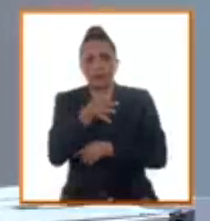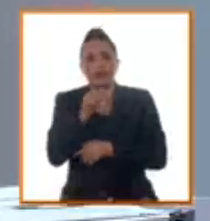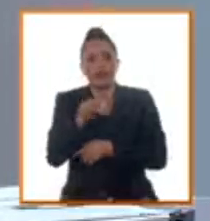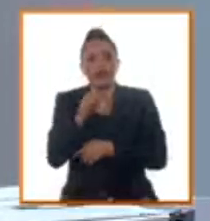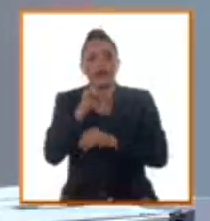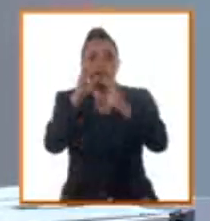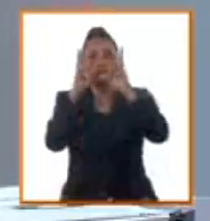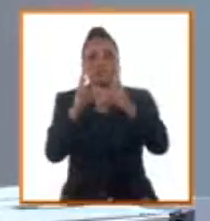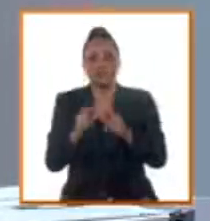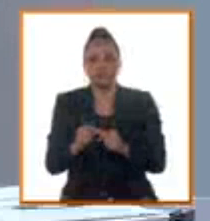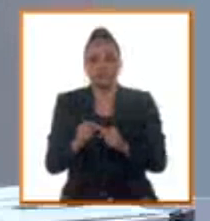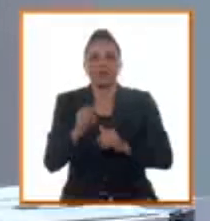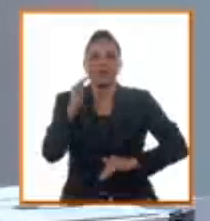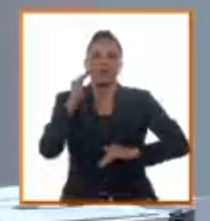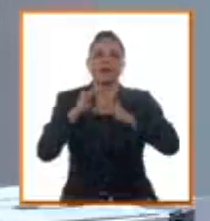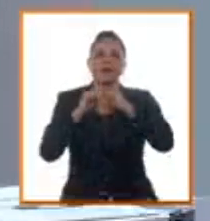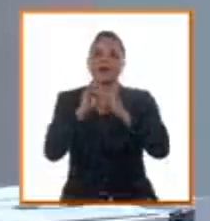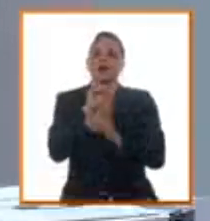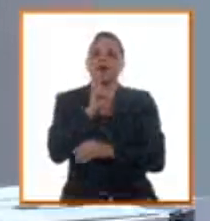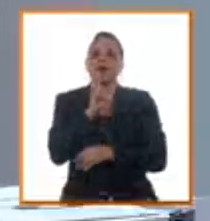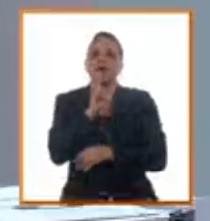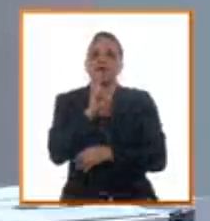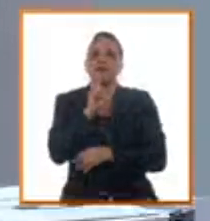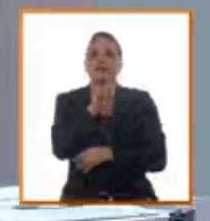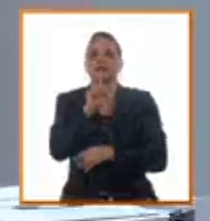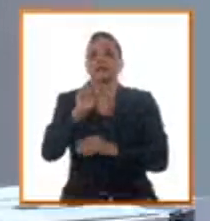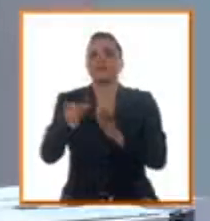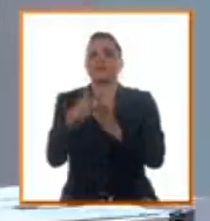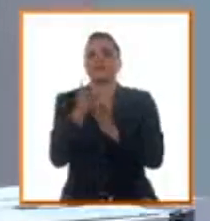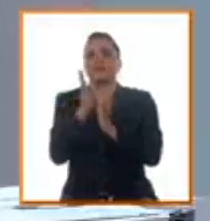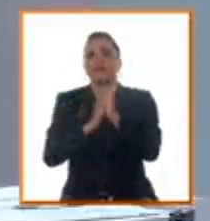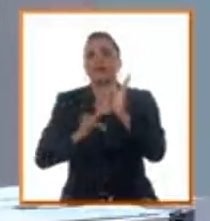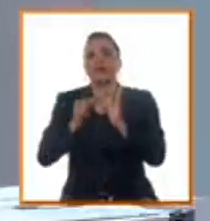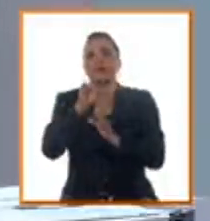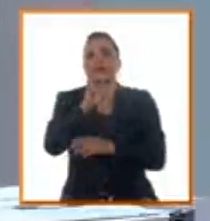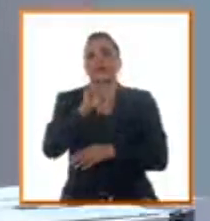registrado acumulado en estos primeros 11 días del mes, de